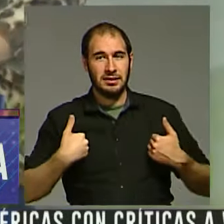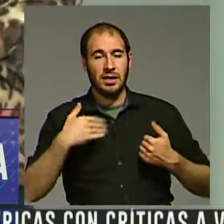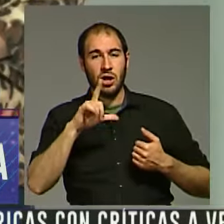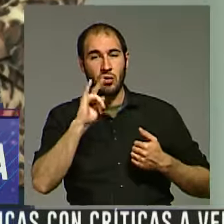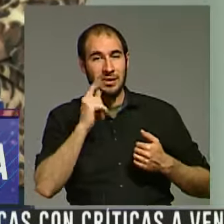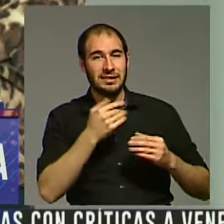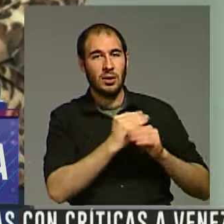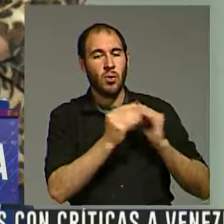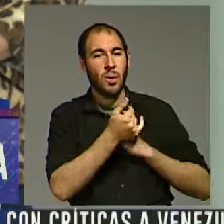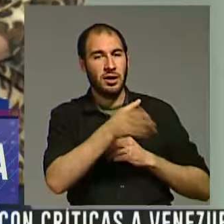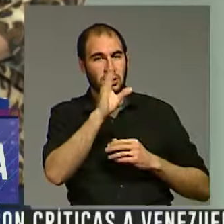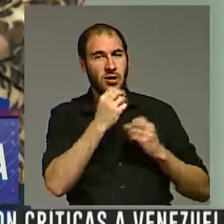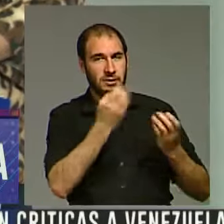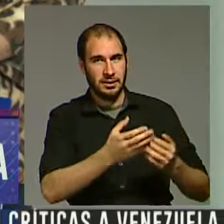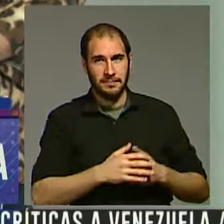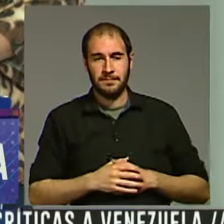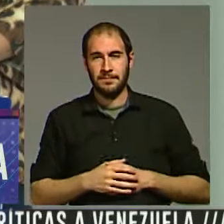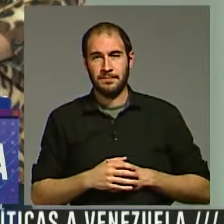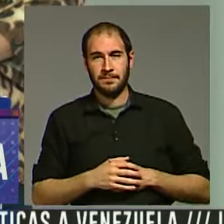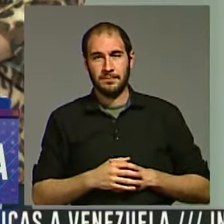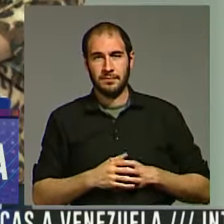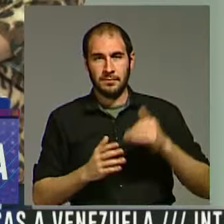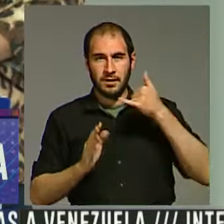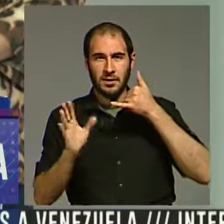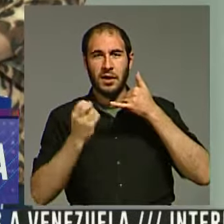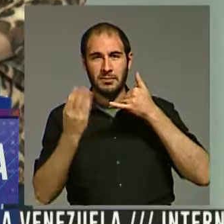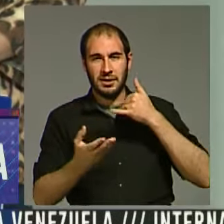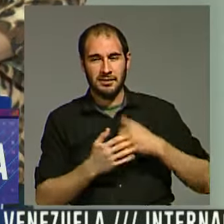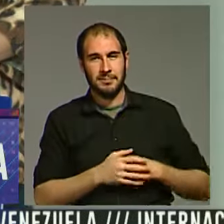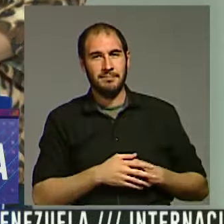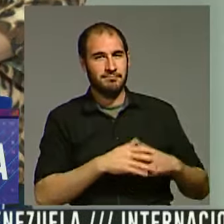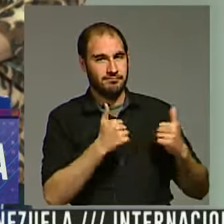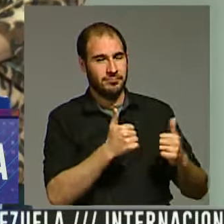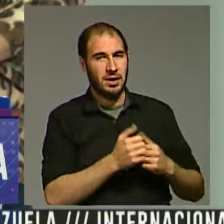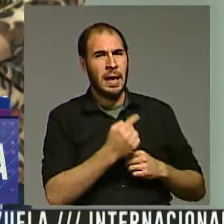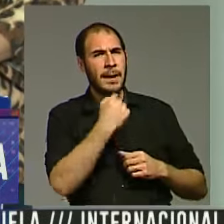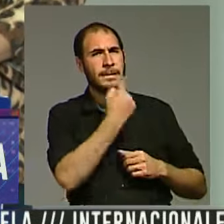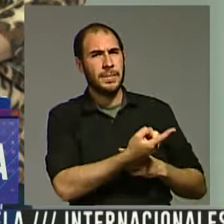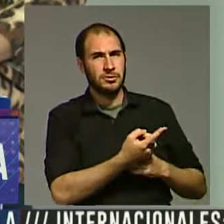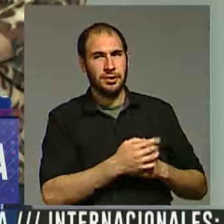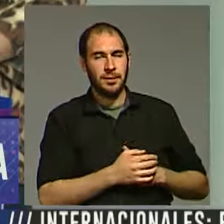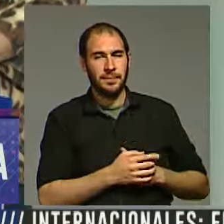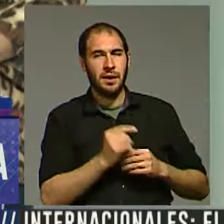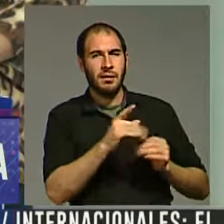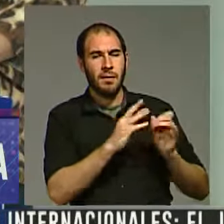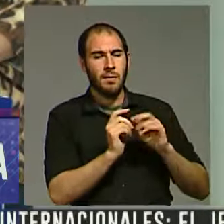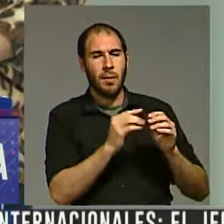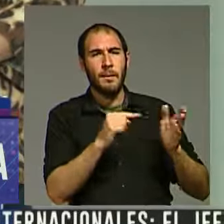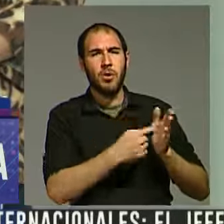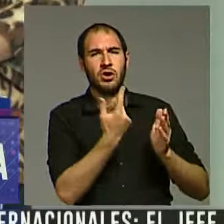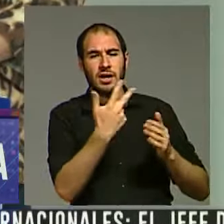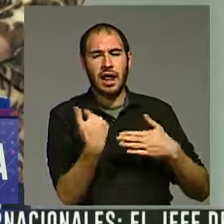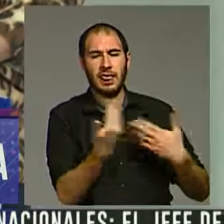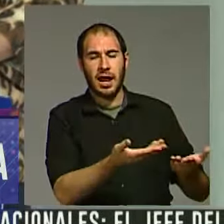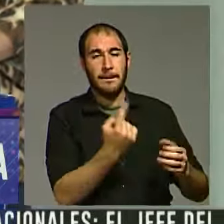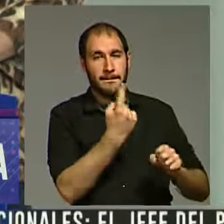que lo saludamos. Buenas noches, Vila, ¿cómo le va? Buenas noches, ¿cómo le va? ¿Cómo están ustedes? Bien, bueno, preguntarles puntualmente por esta polémica de los 3 puntos